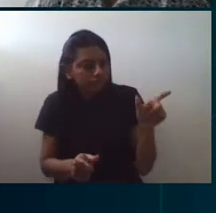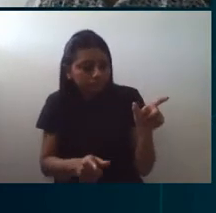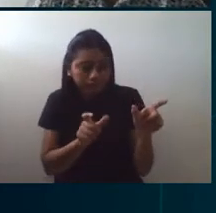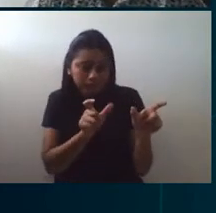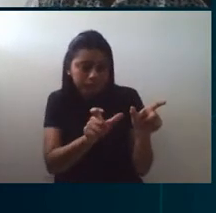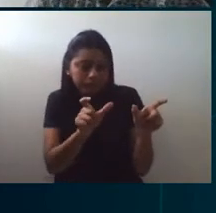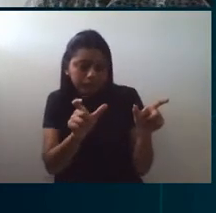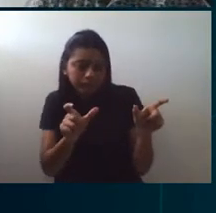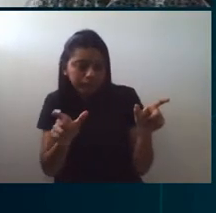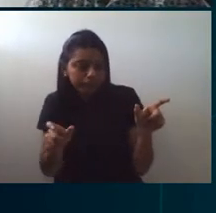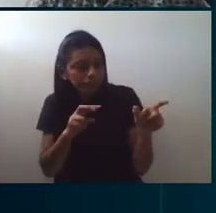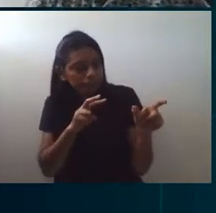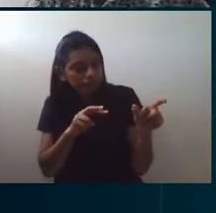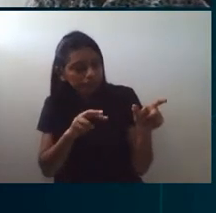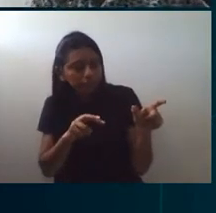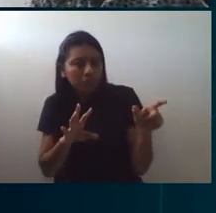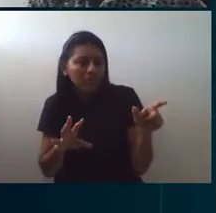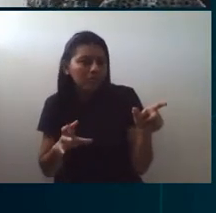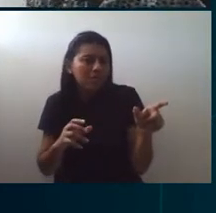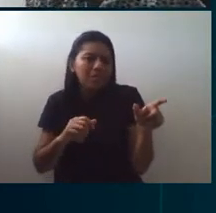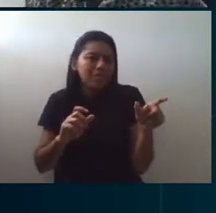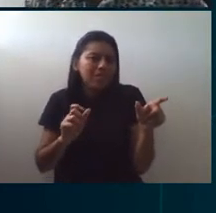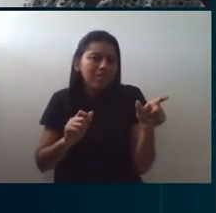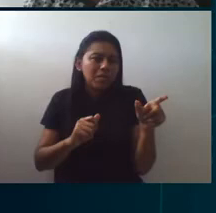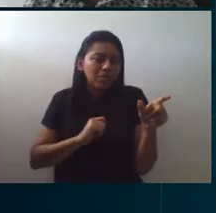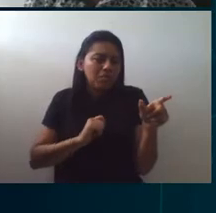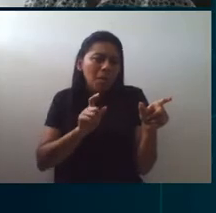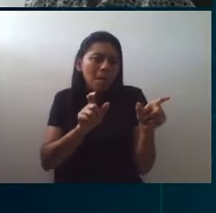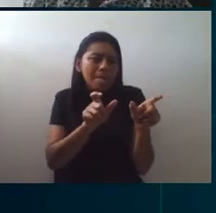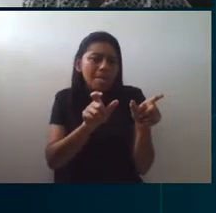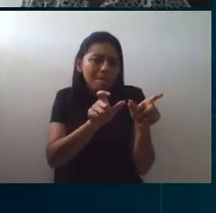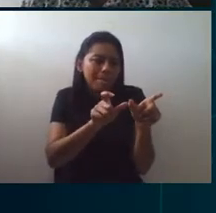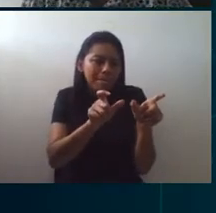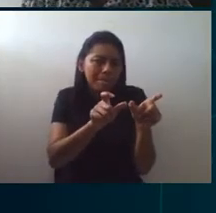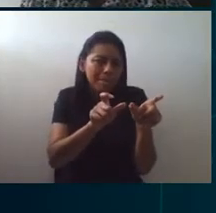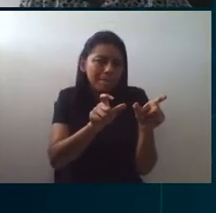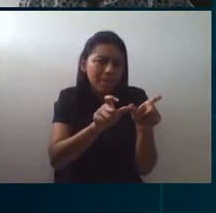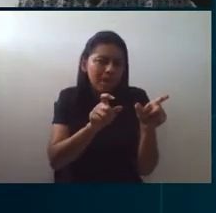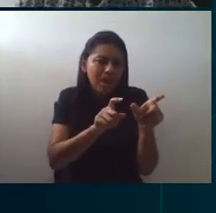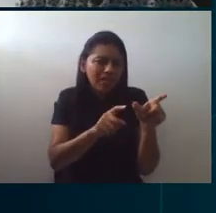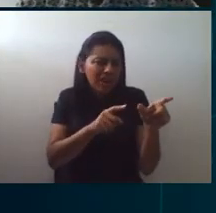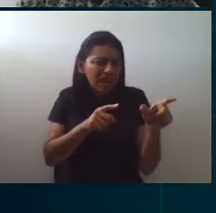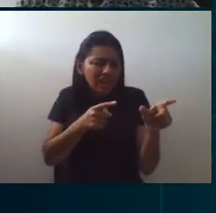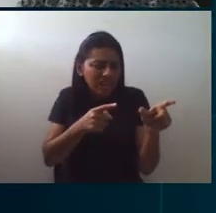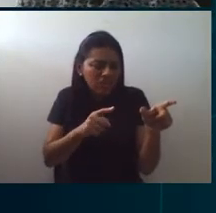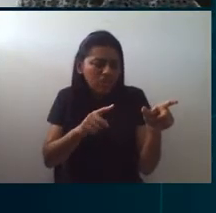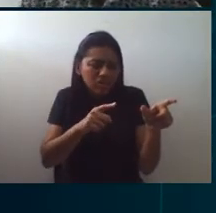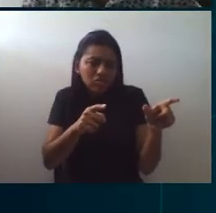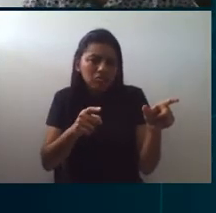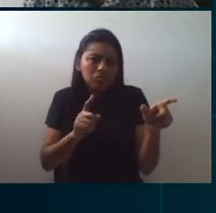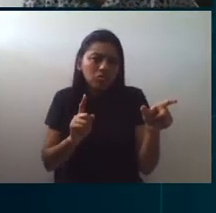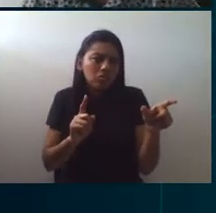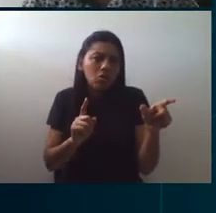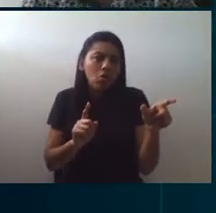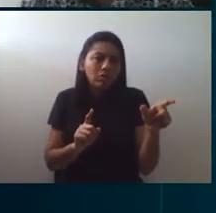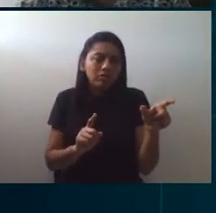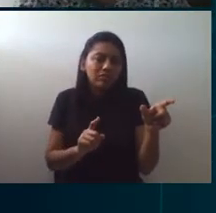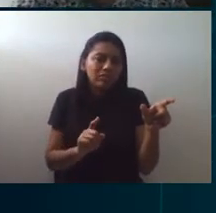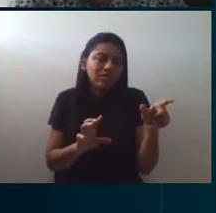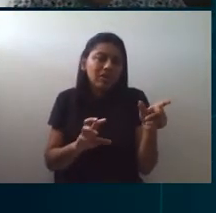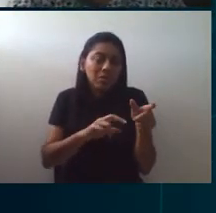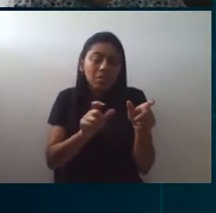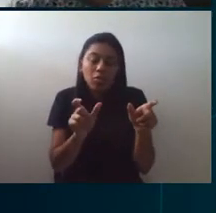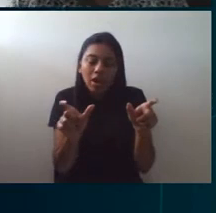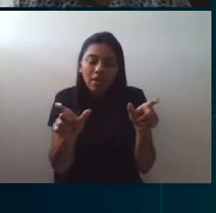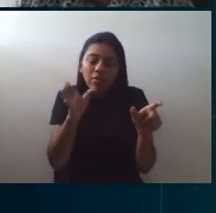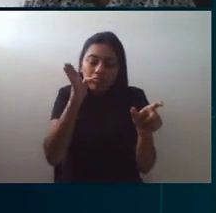no necesariamente las tenemos que tokenizar en palabra por palabra, porque realmente el contexto de la palabra son dos o tres palabras juntas, no